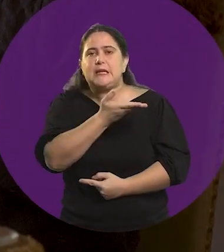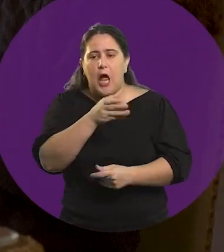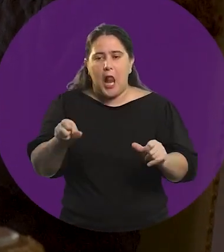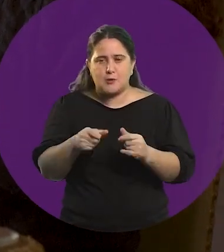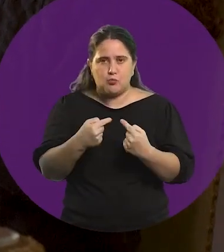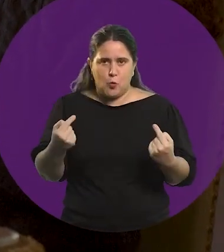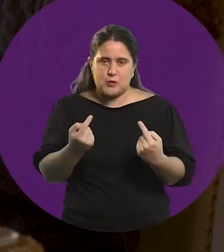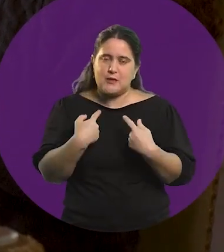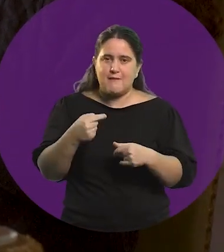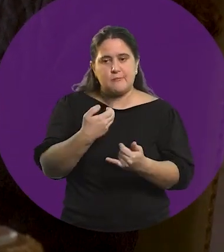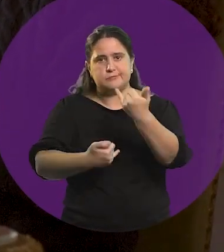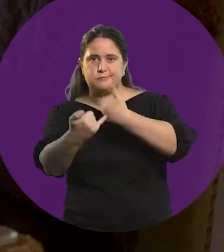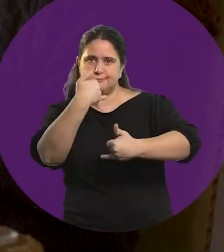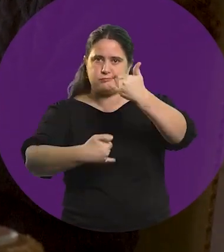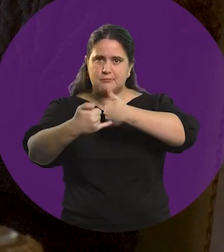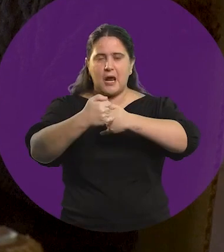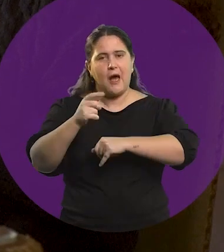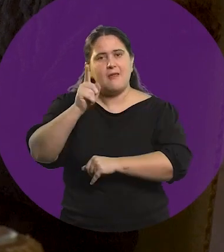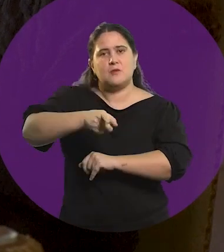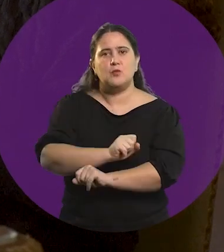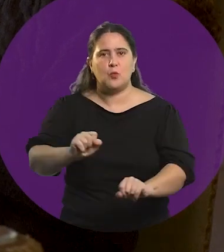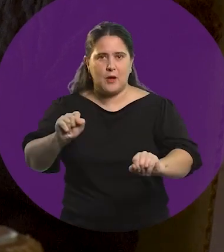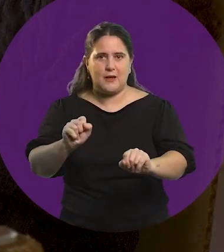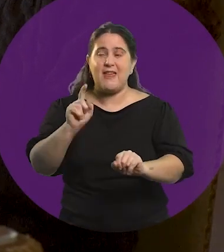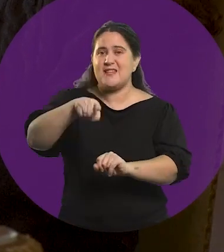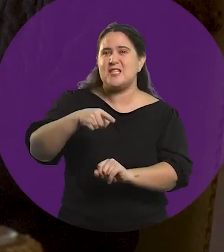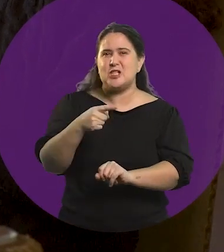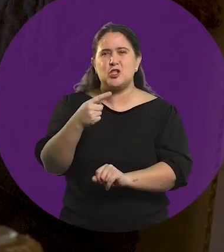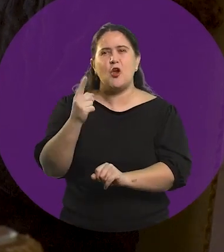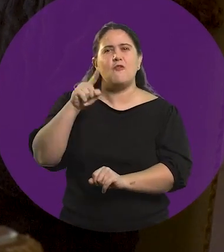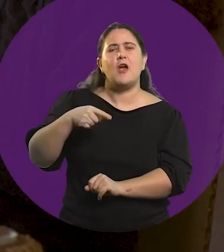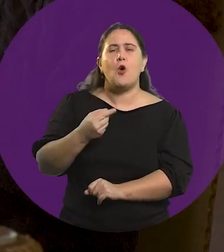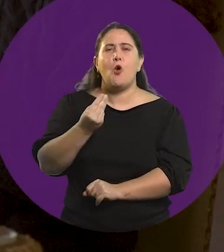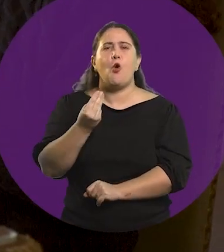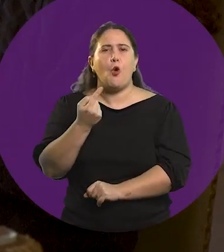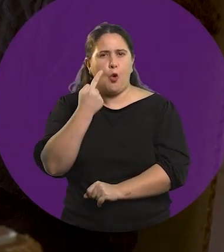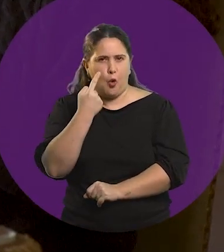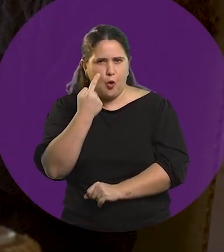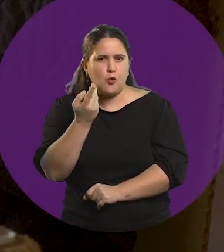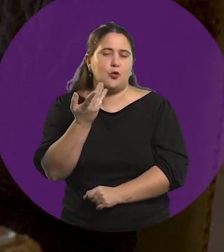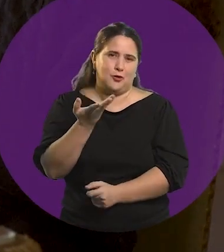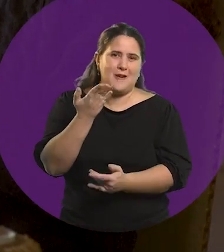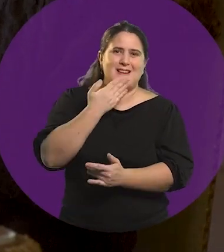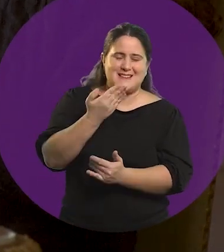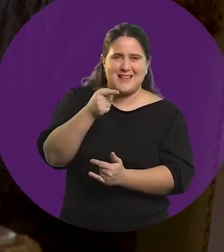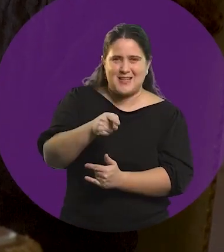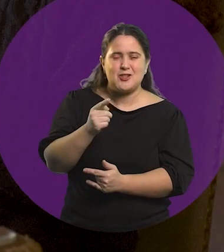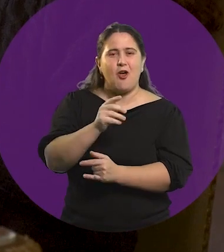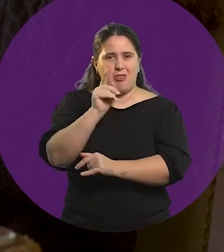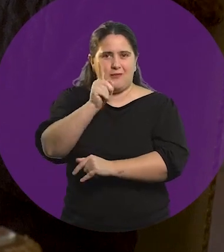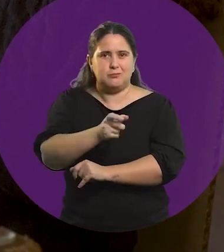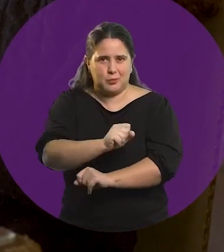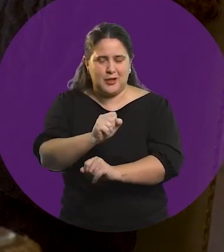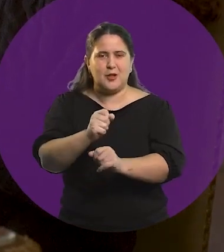medir lo que hacemos, a poder darnos información para tomar decisiones basadas en evidencia, basadas en evidencia empírica de lo que